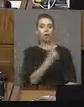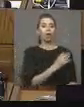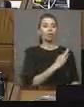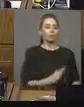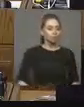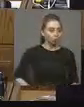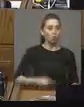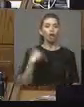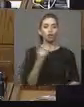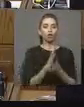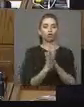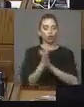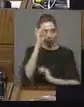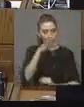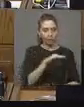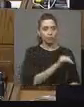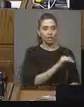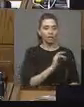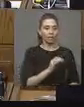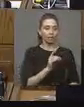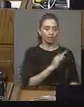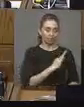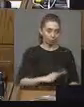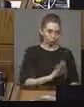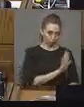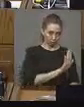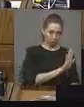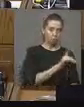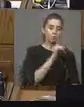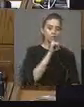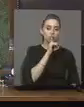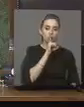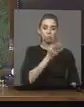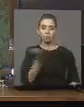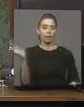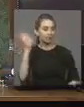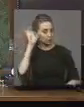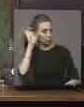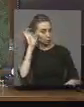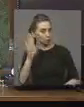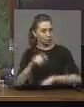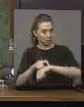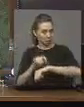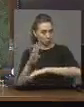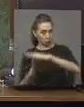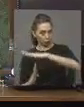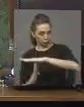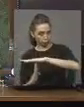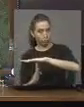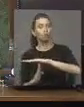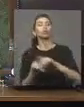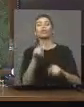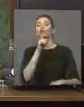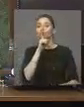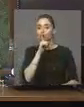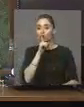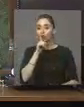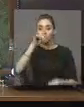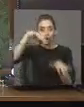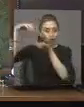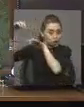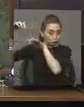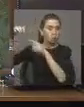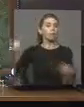que todos sabemos la respuesta a todo el tiempo esperar que de silencio para que lo escuchemos, de todo el tiempo. Cuando estemos en silencio, reanuda su